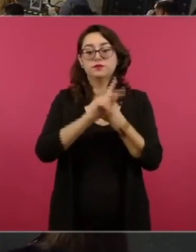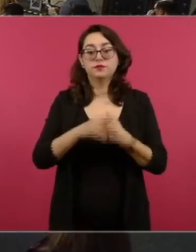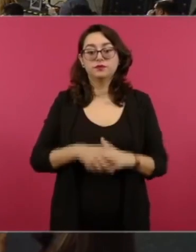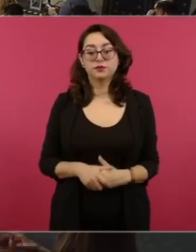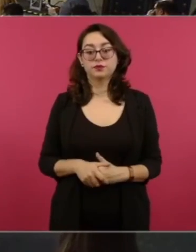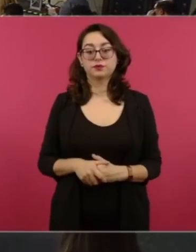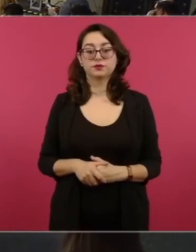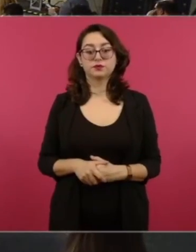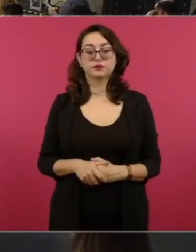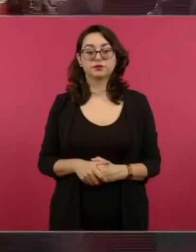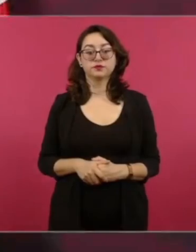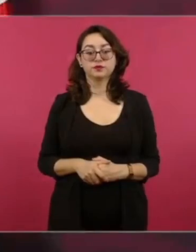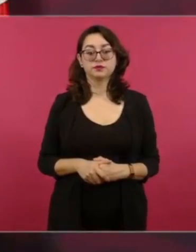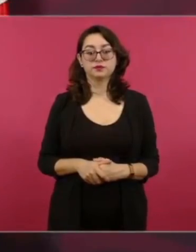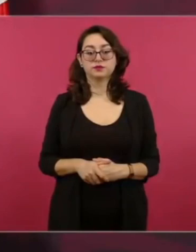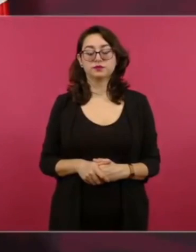¿Dónde?